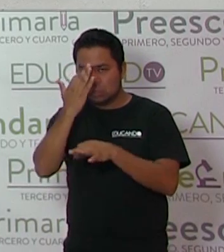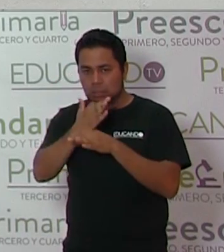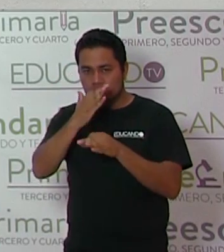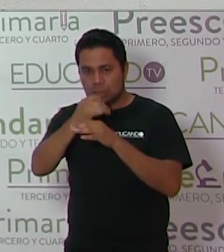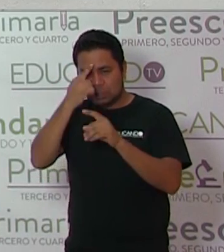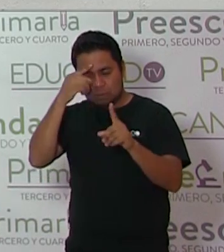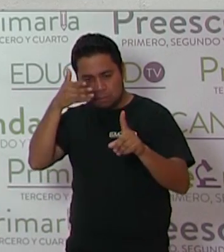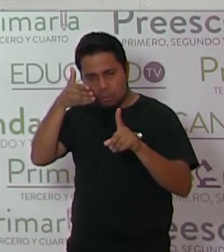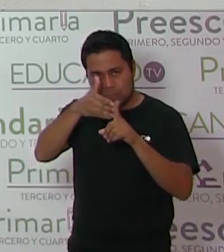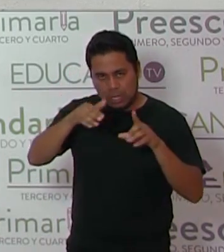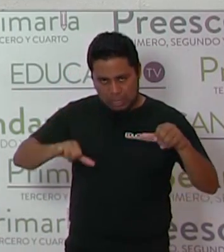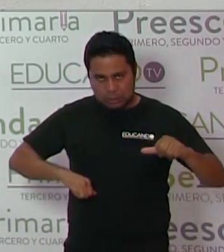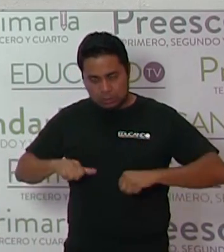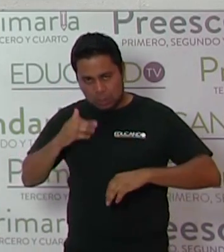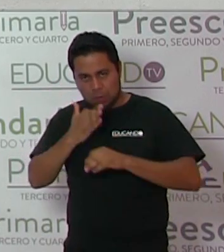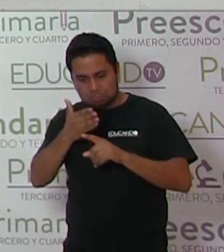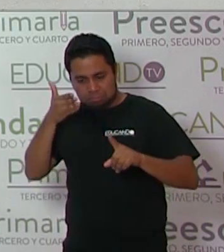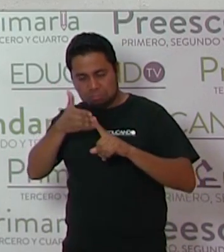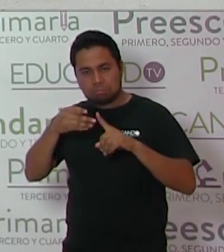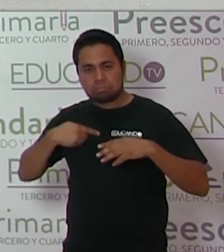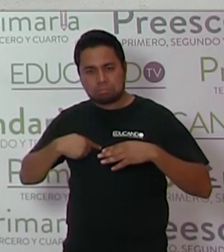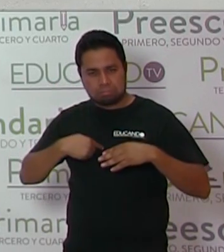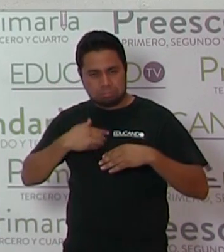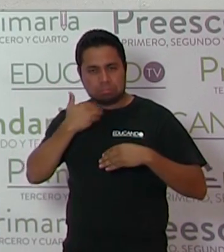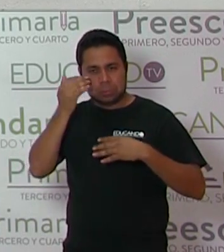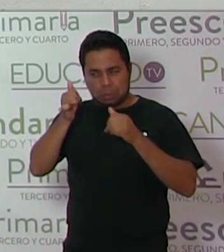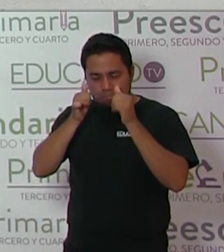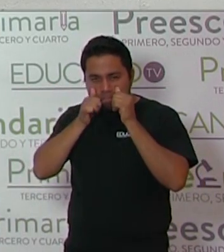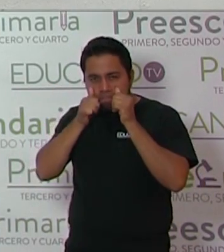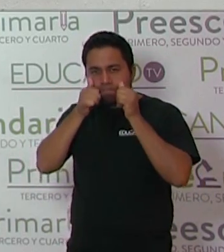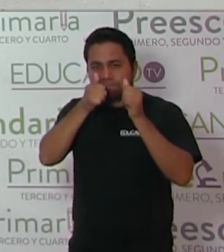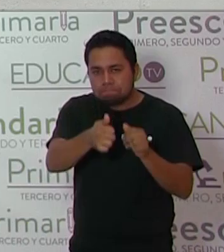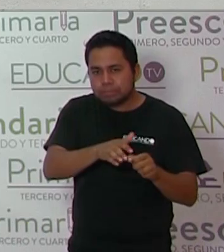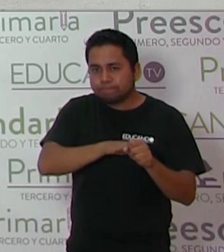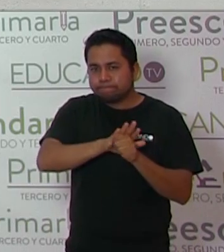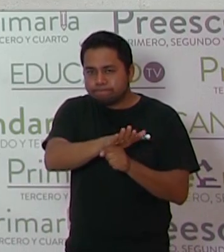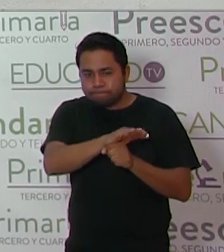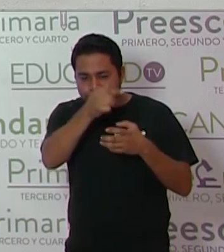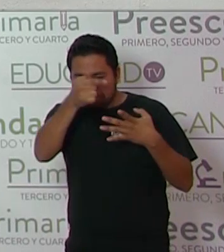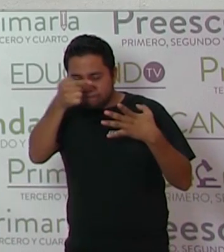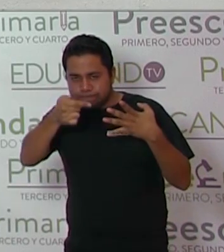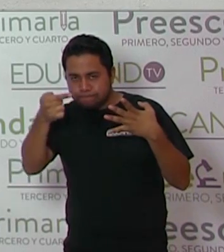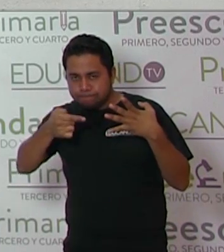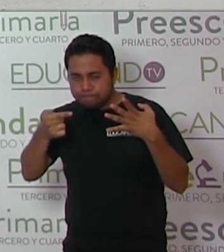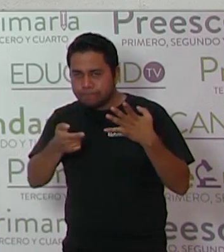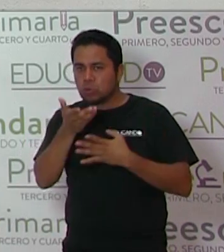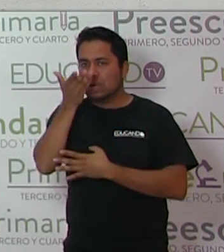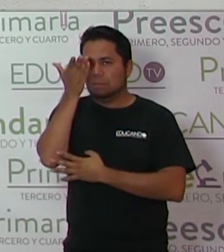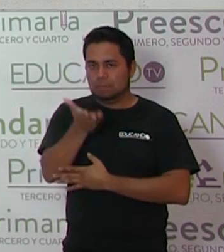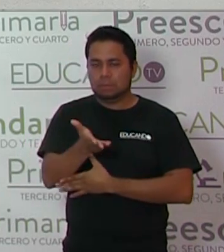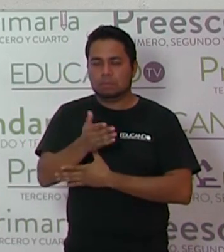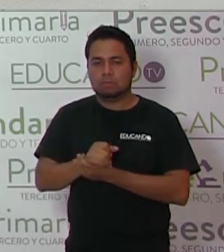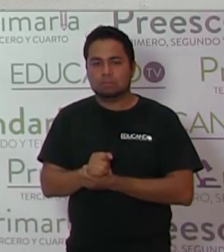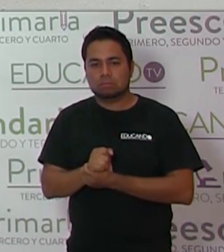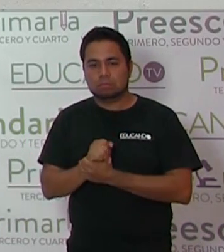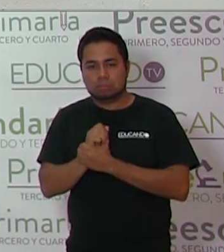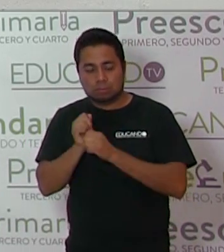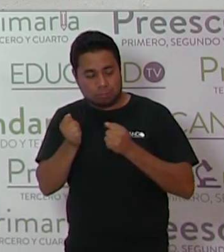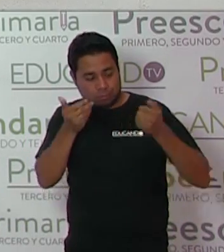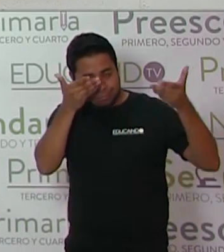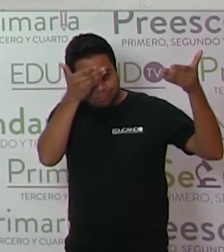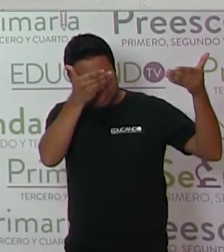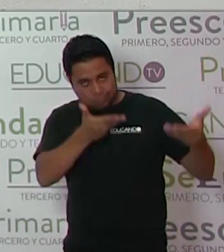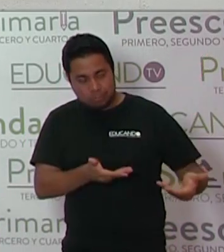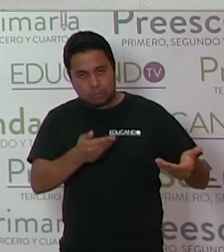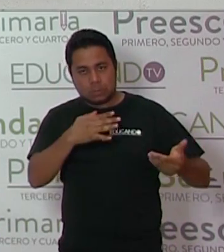ahorita en este ejercicio. Quiero que lo observen bien. ¿Qué es lo que nos está pidiendo? De este lado